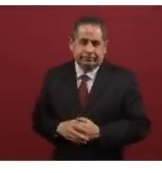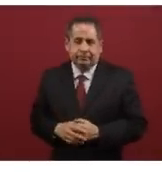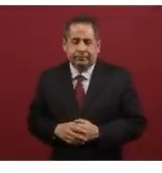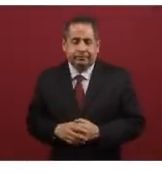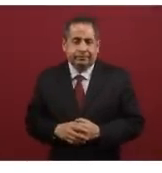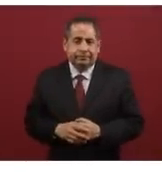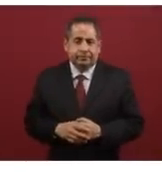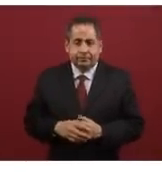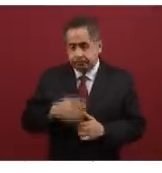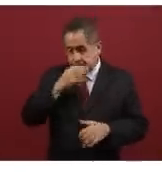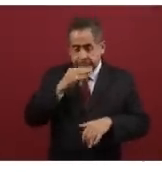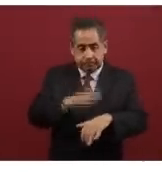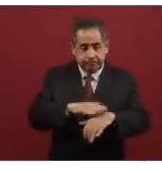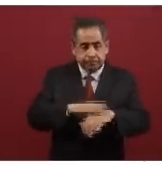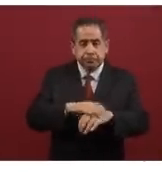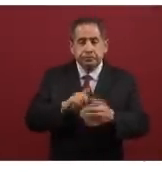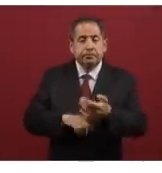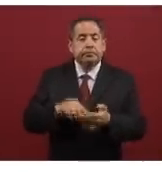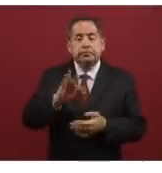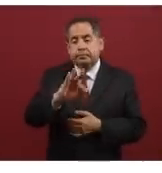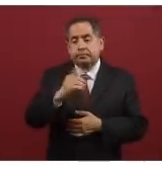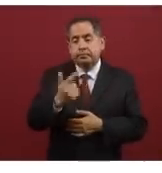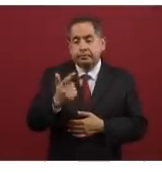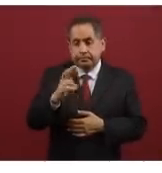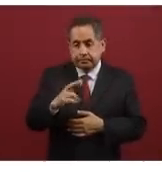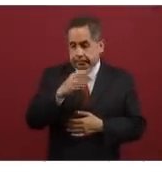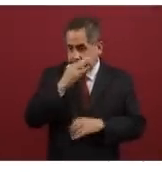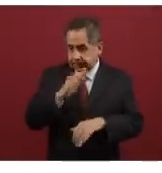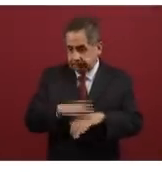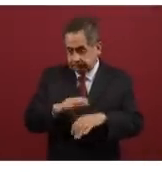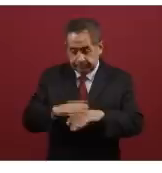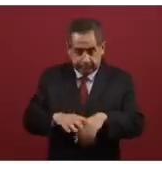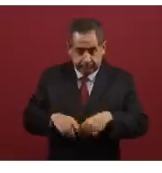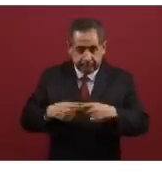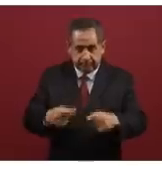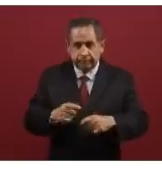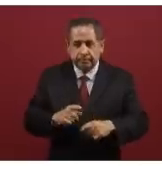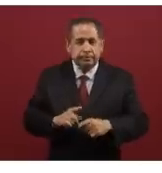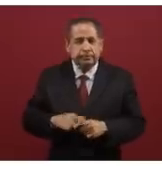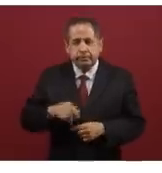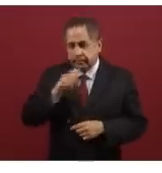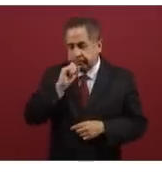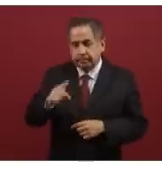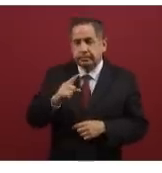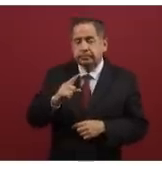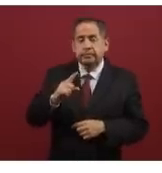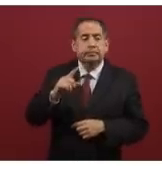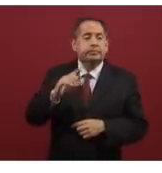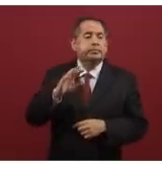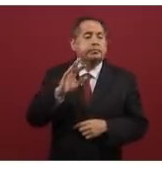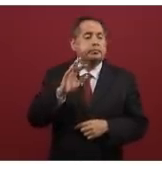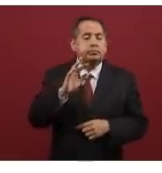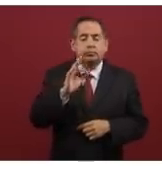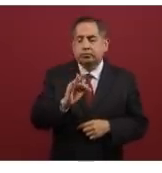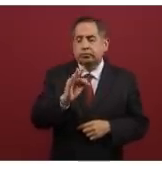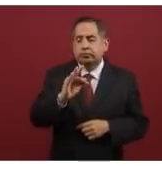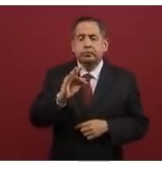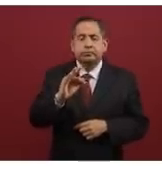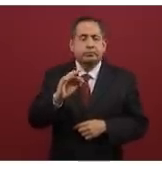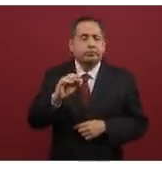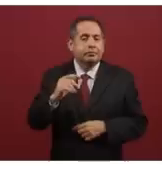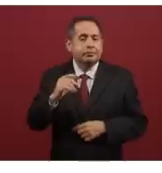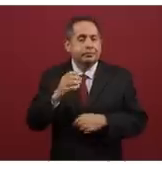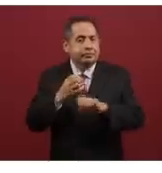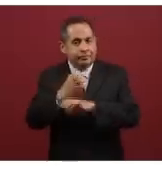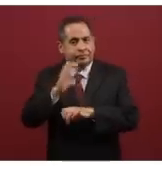vista a la Fiscalía General de la República y a la estatal que están a cargo de las investigaciones, pero lo que sabemos